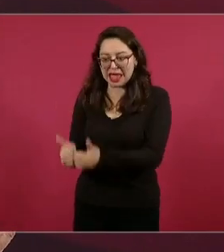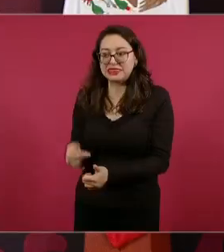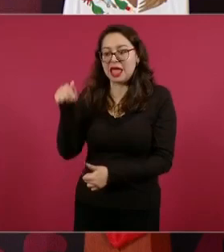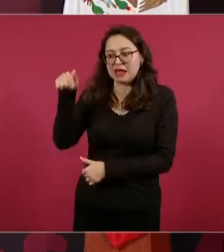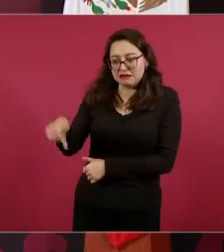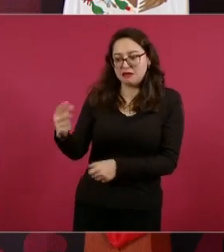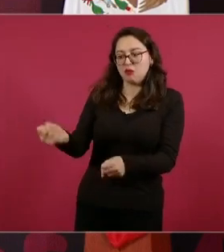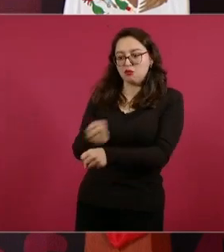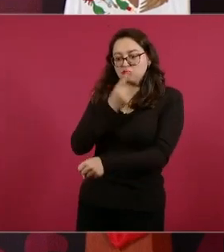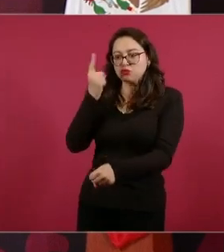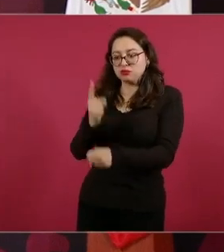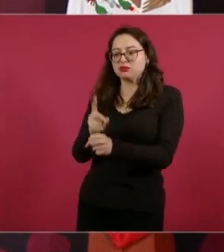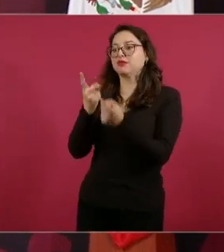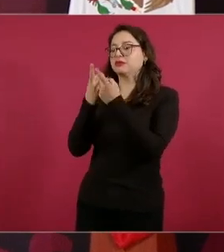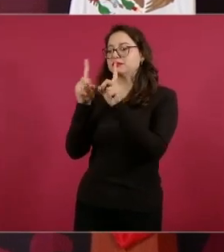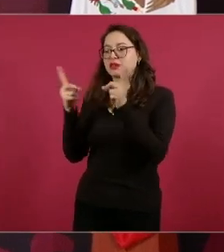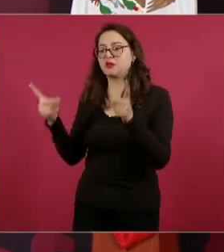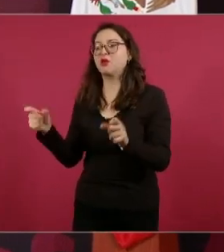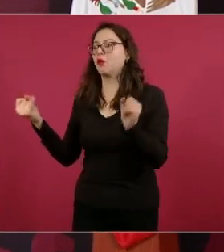familiares,